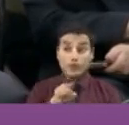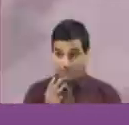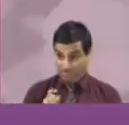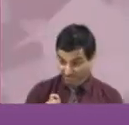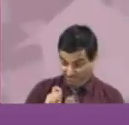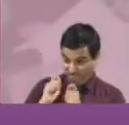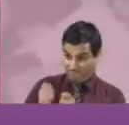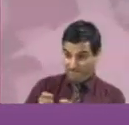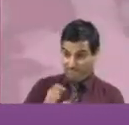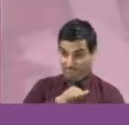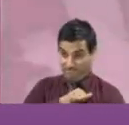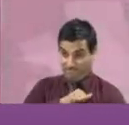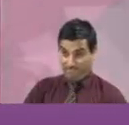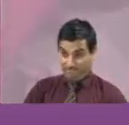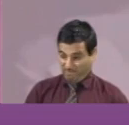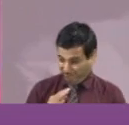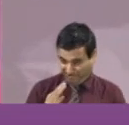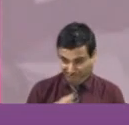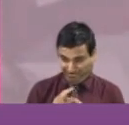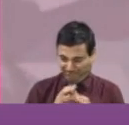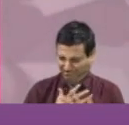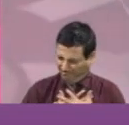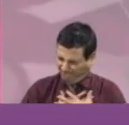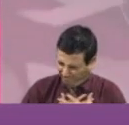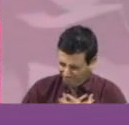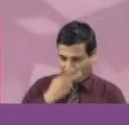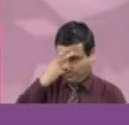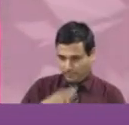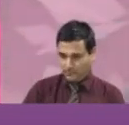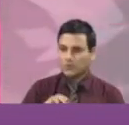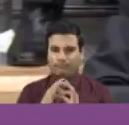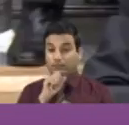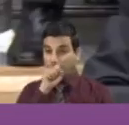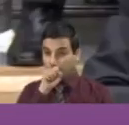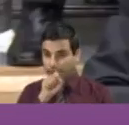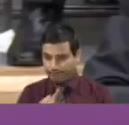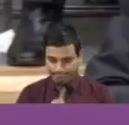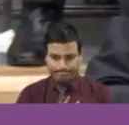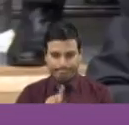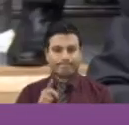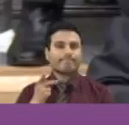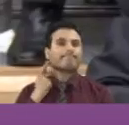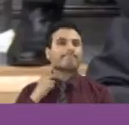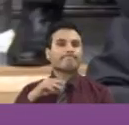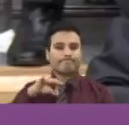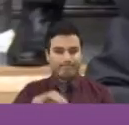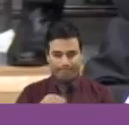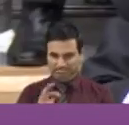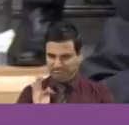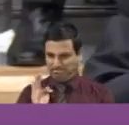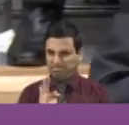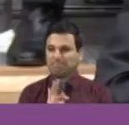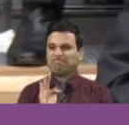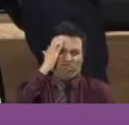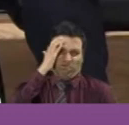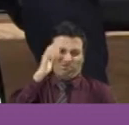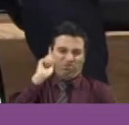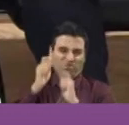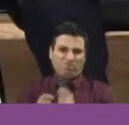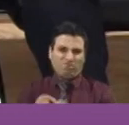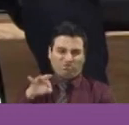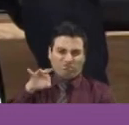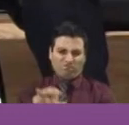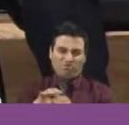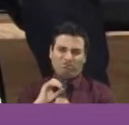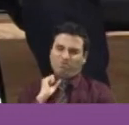en la Cámara de Diputados, deben tomar protesta en el INE en las 24 horas siguientes. Conforme lo dicta la ley, la consejera presidenta se tomó protesta a sí